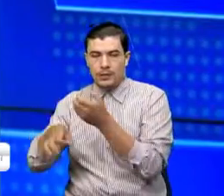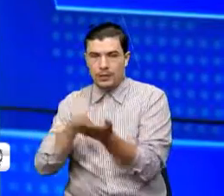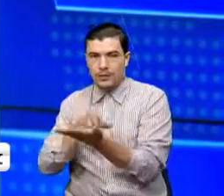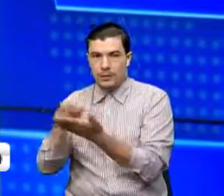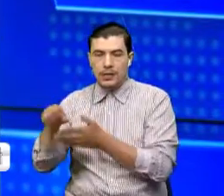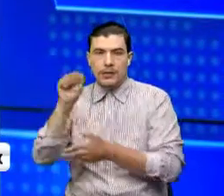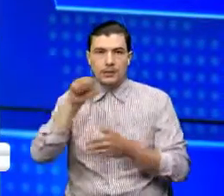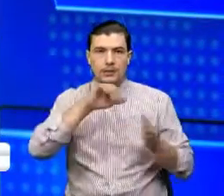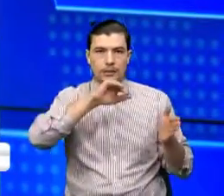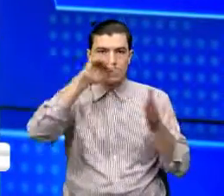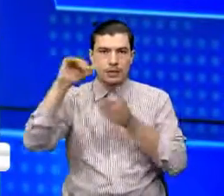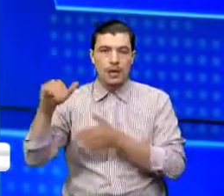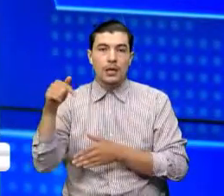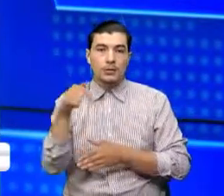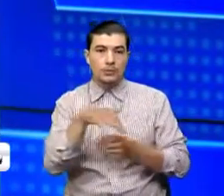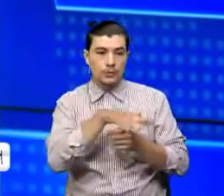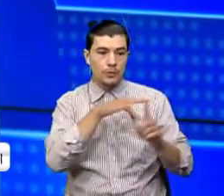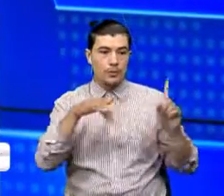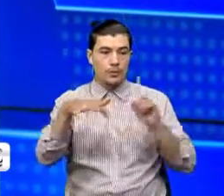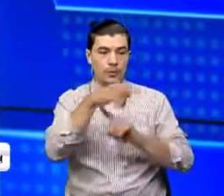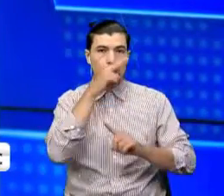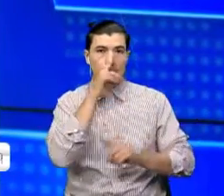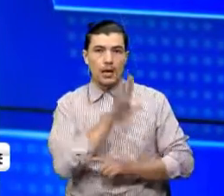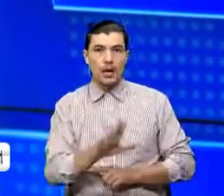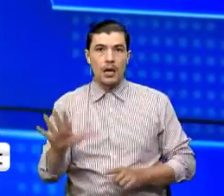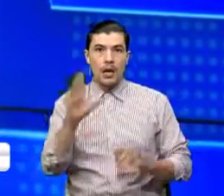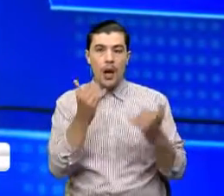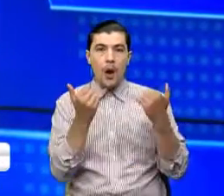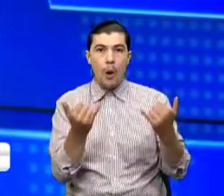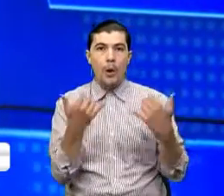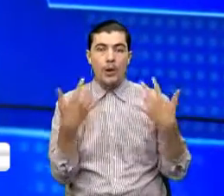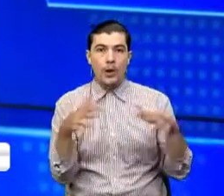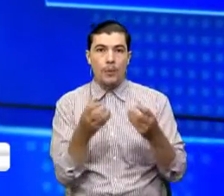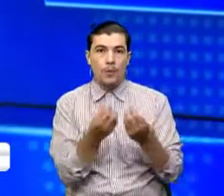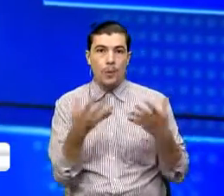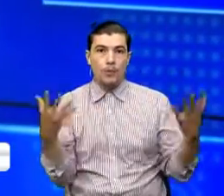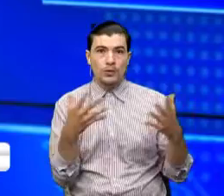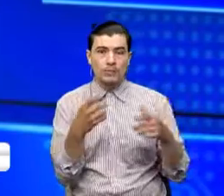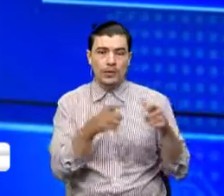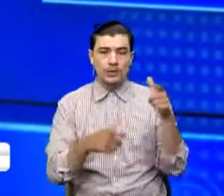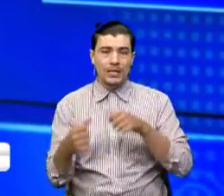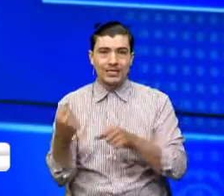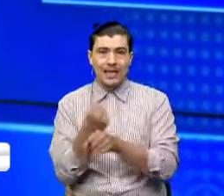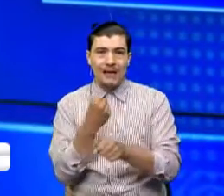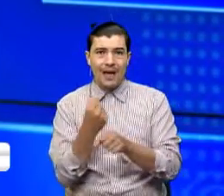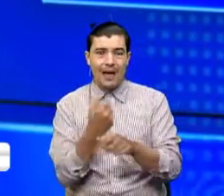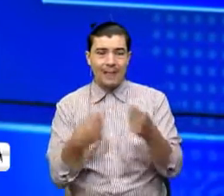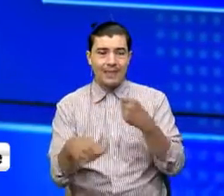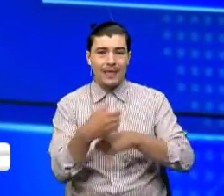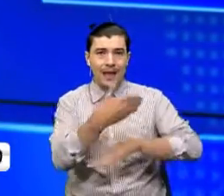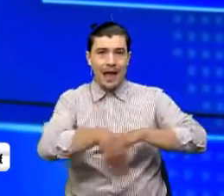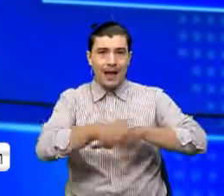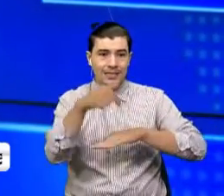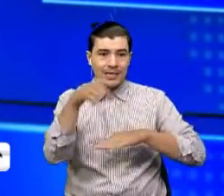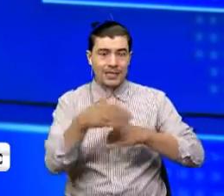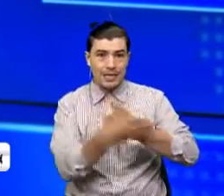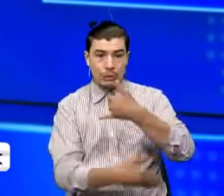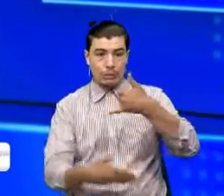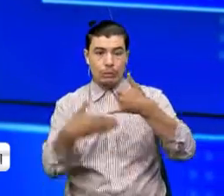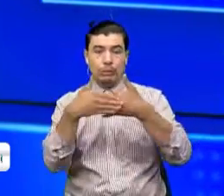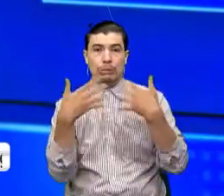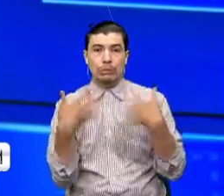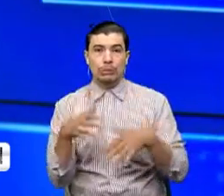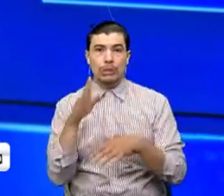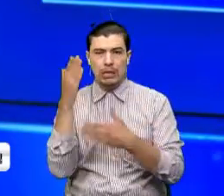y por otra parte de nuestro contexto nacional hoy tiene que ver con los altos índices de informalidad que existen en el país inmediatamente nos vamos al